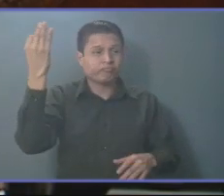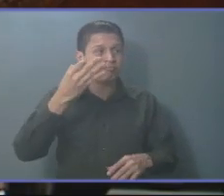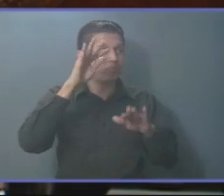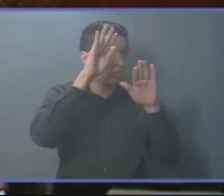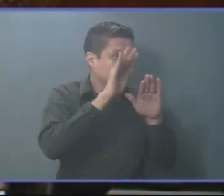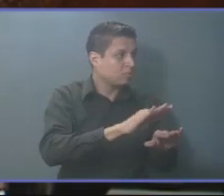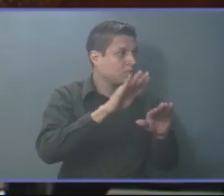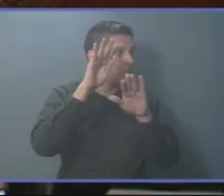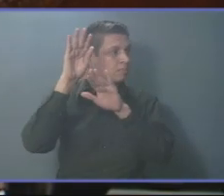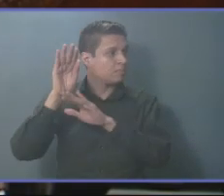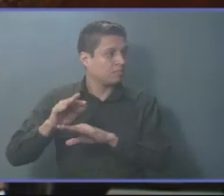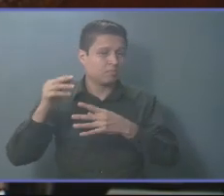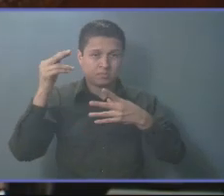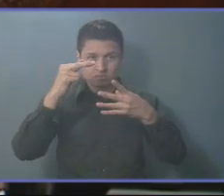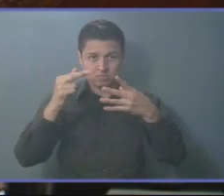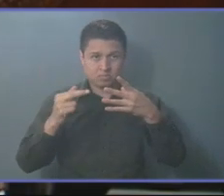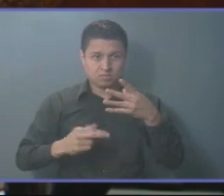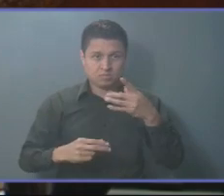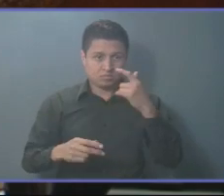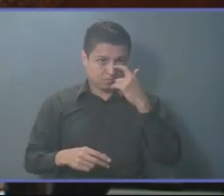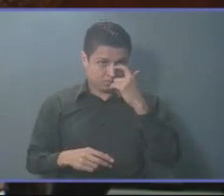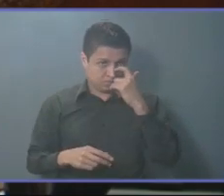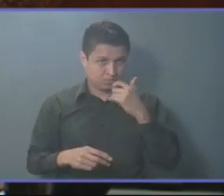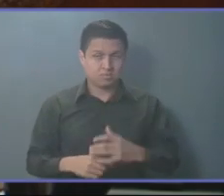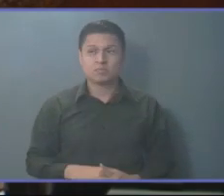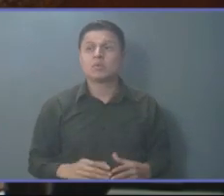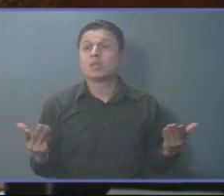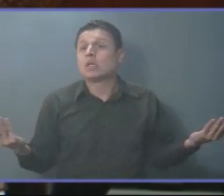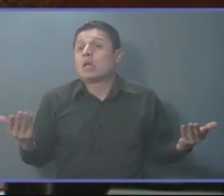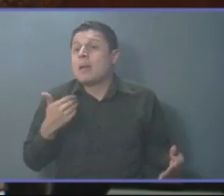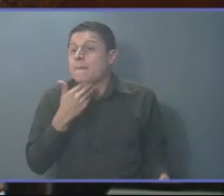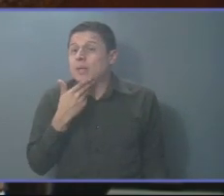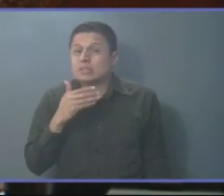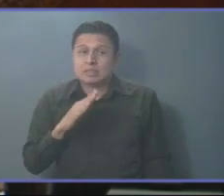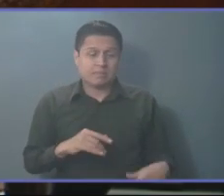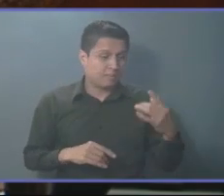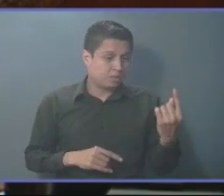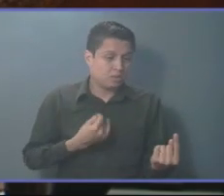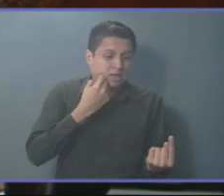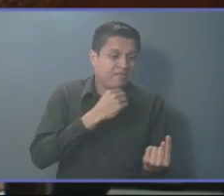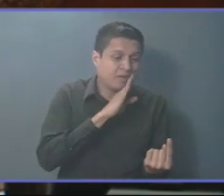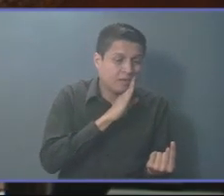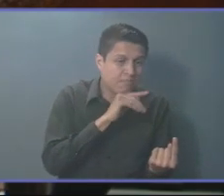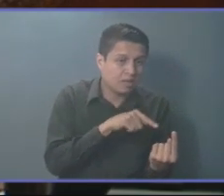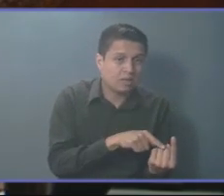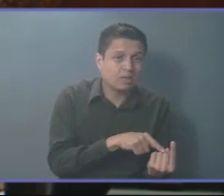para prevenir el riesgo de exposición al virus y cómo actuar en caso de infección,